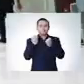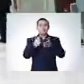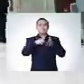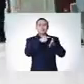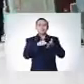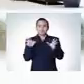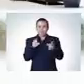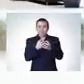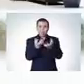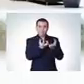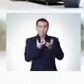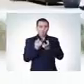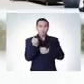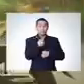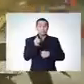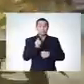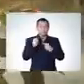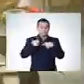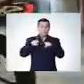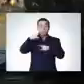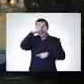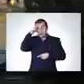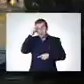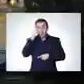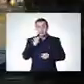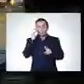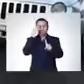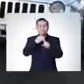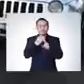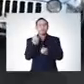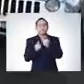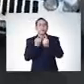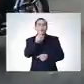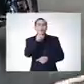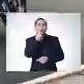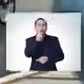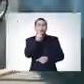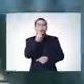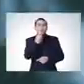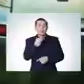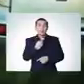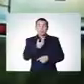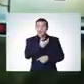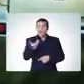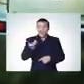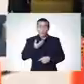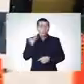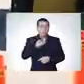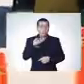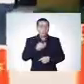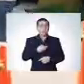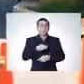prohibimos aglomeraciones y dejamos que solo siguieran operando las empresas dedicadas a alimentos e insumos necesarios durante la